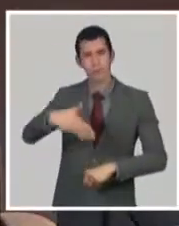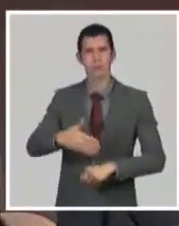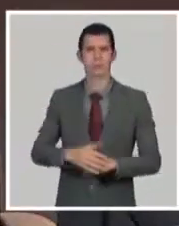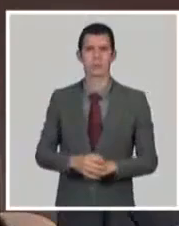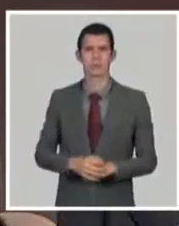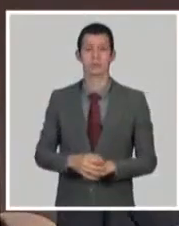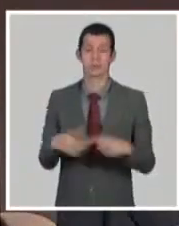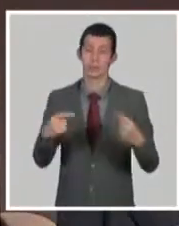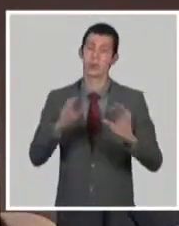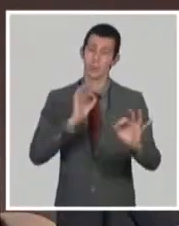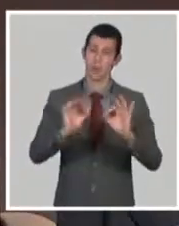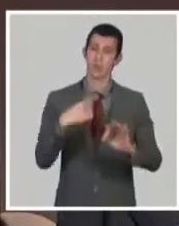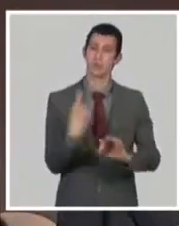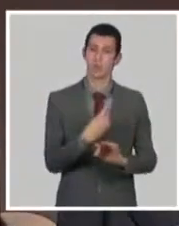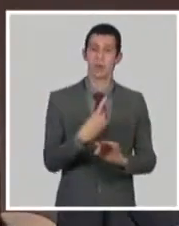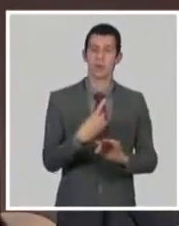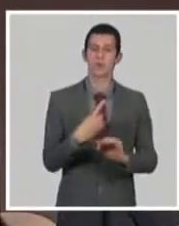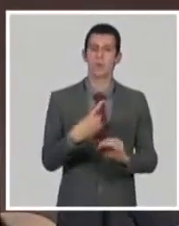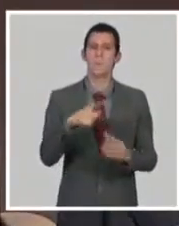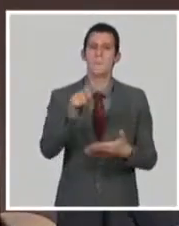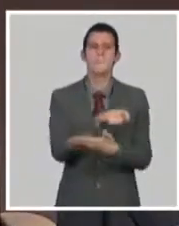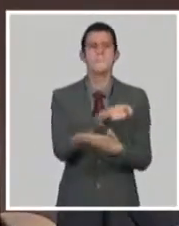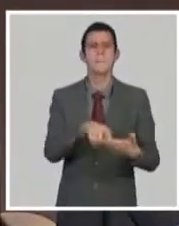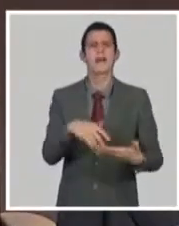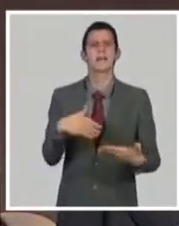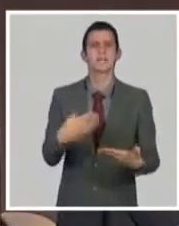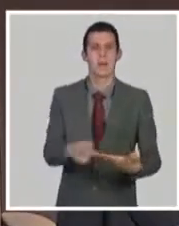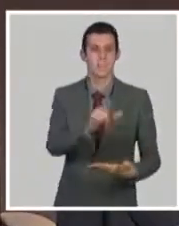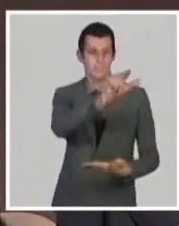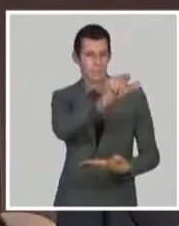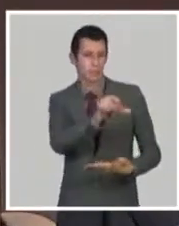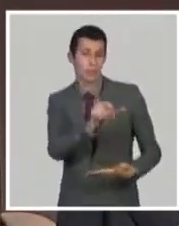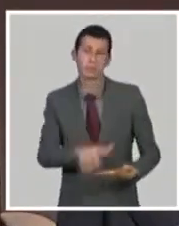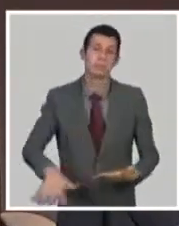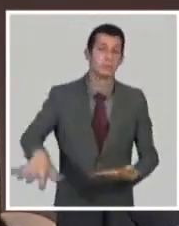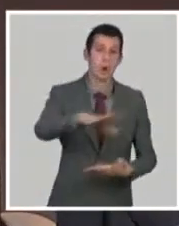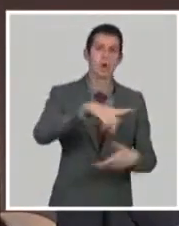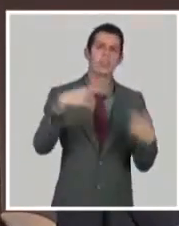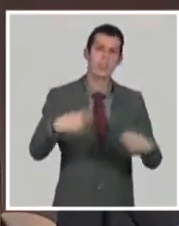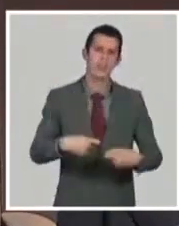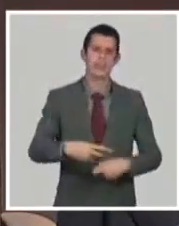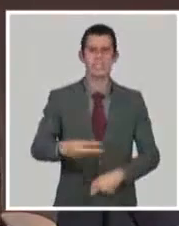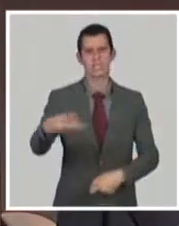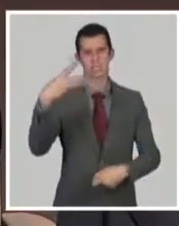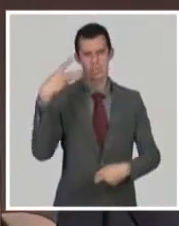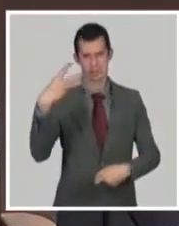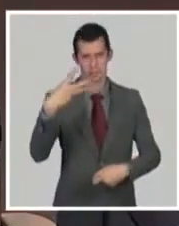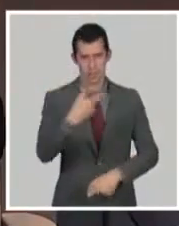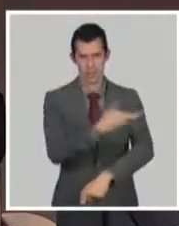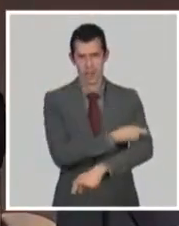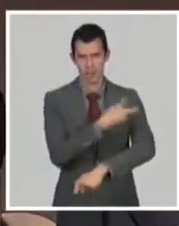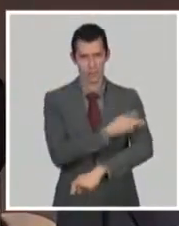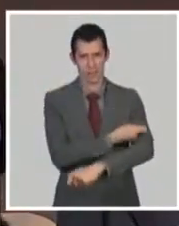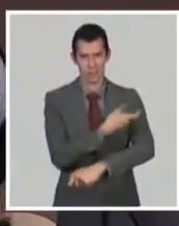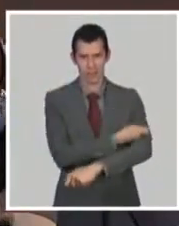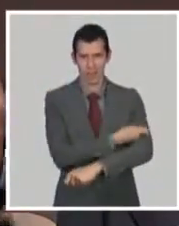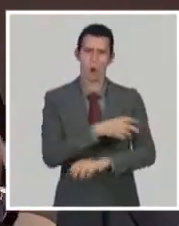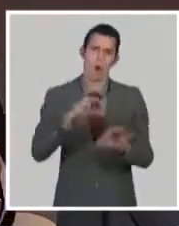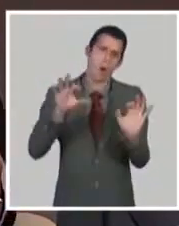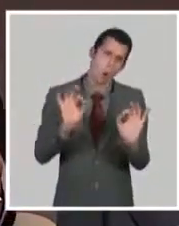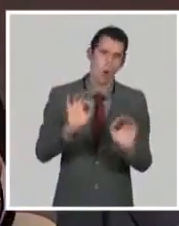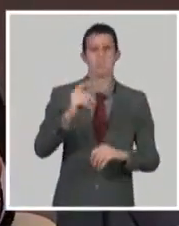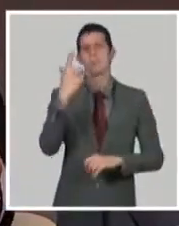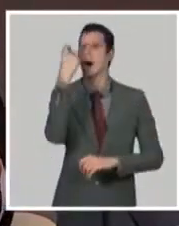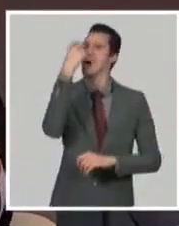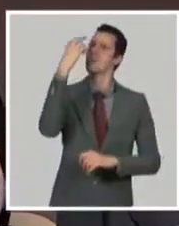grupo, tenemos activado nuestro consejo científico, grupos de trabajo para estudiar cómo nosotros desarrollar